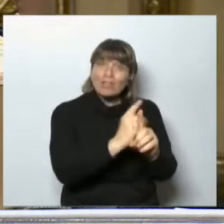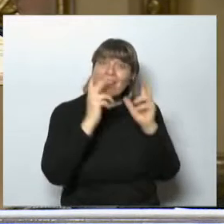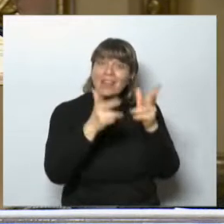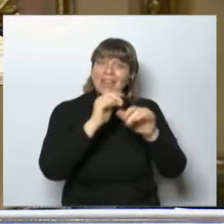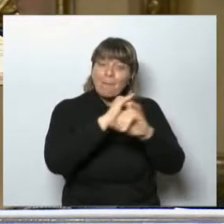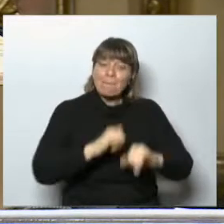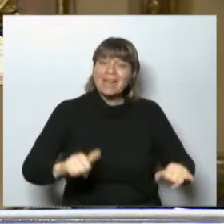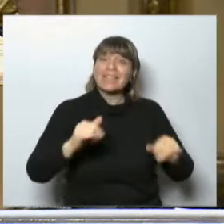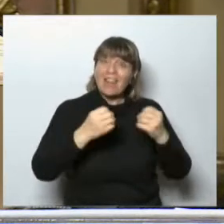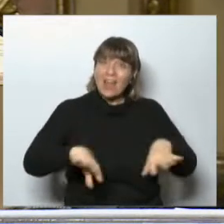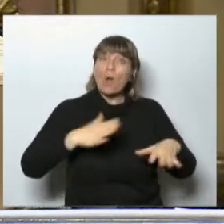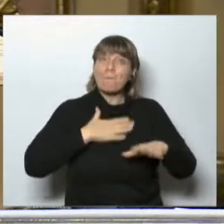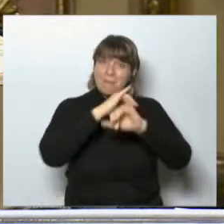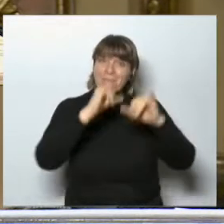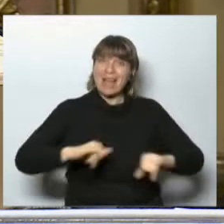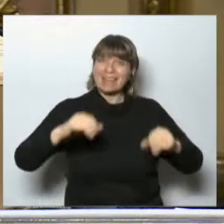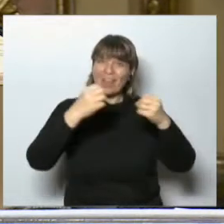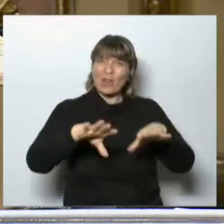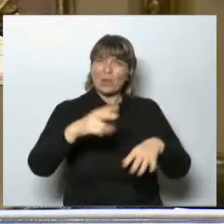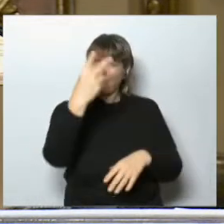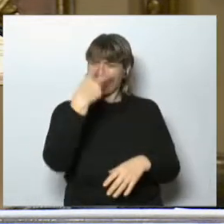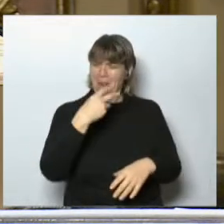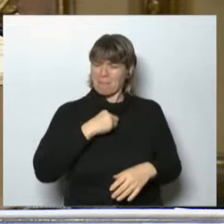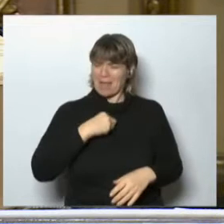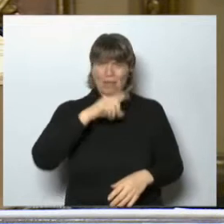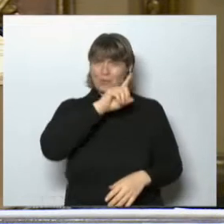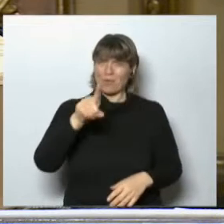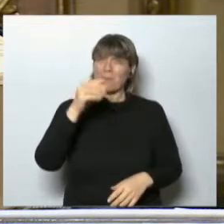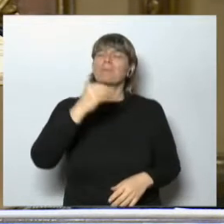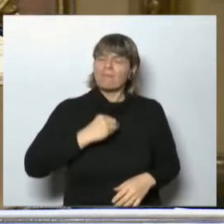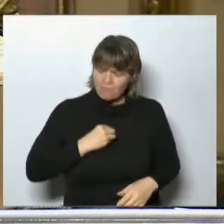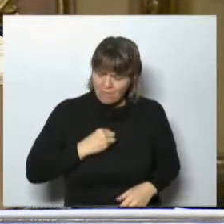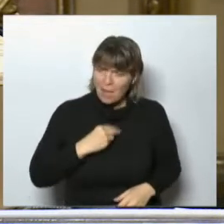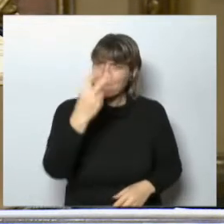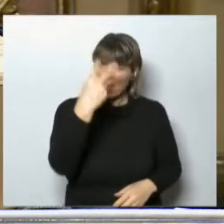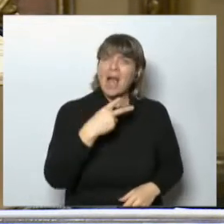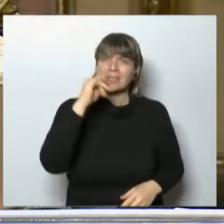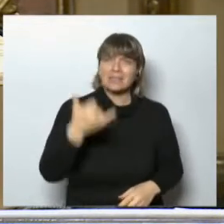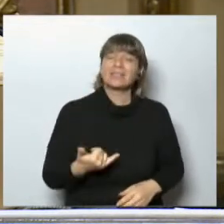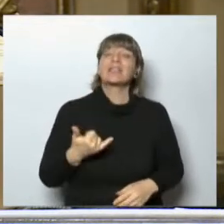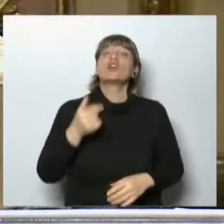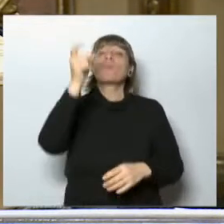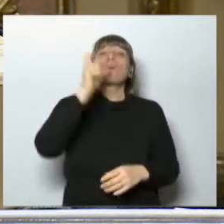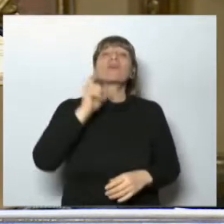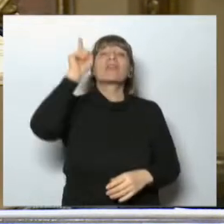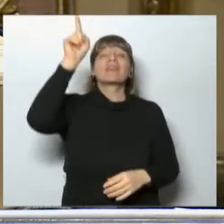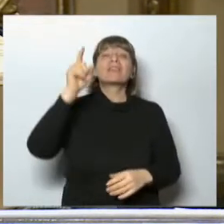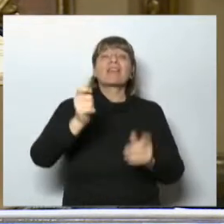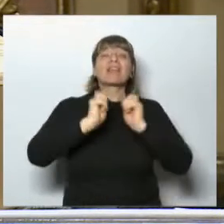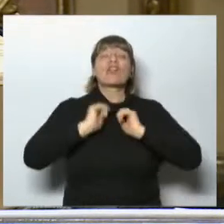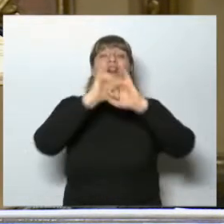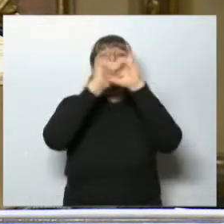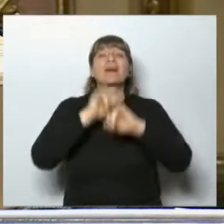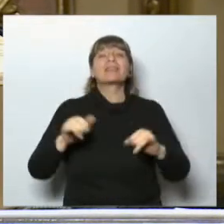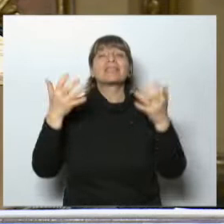paz les doy. No tengas en cuenta nuestros pecados, sino la fe de tu iglesia. Y conforme a tu palabra, concédele la paz y